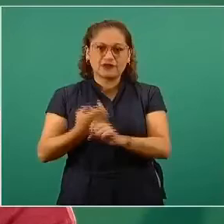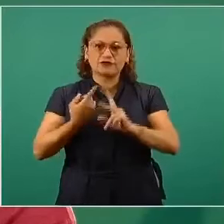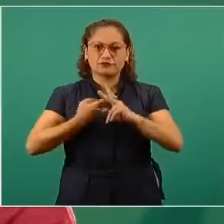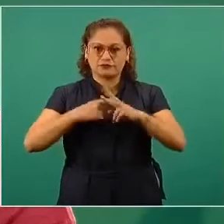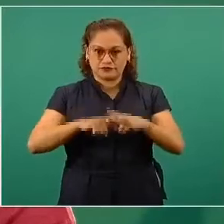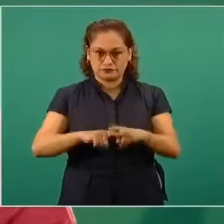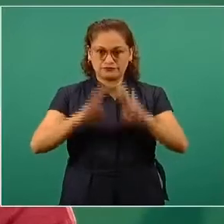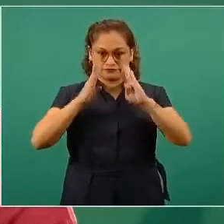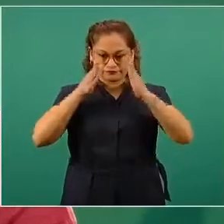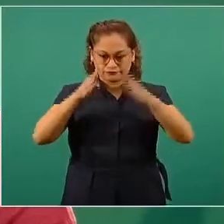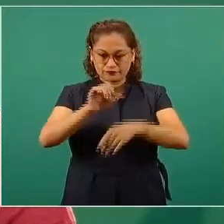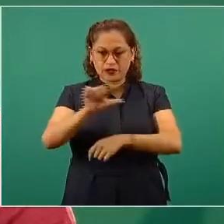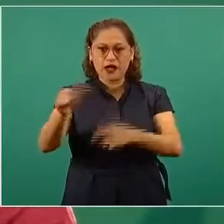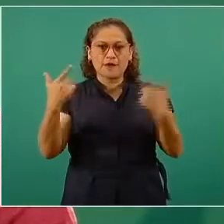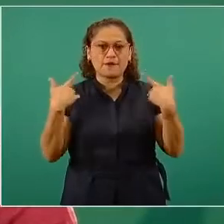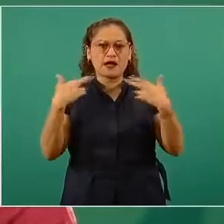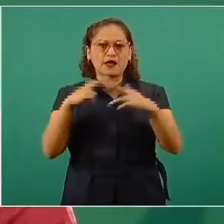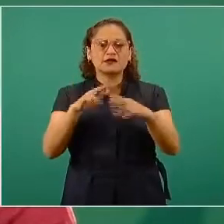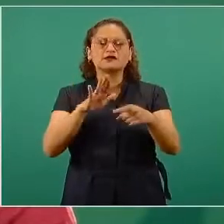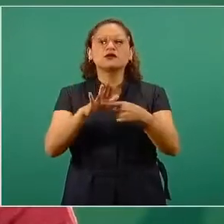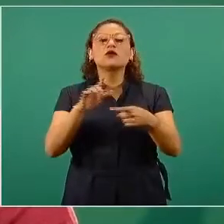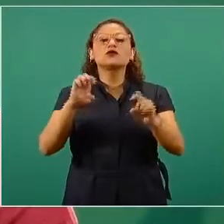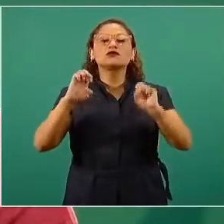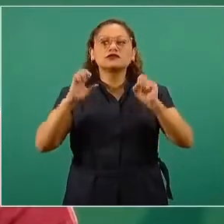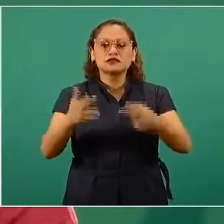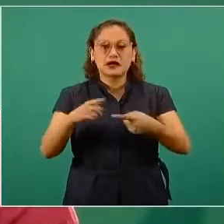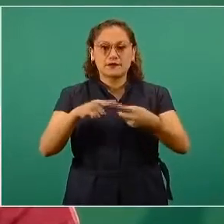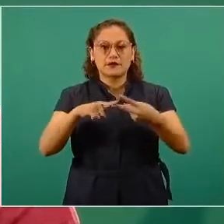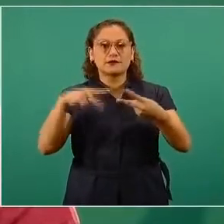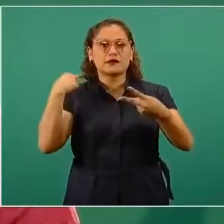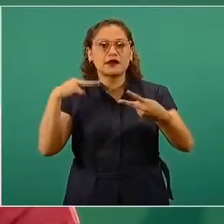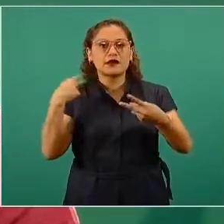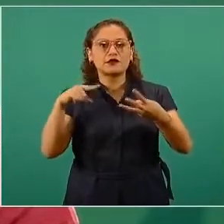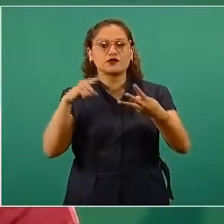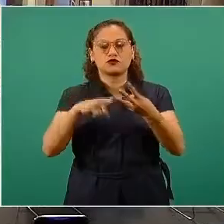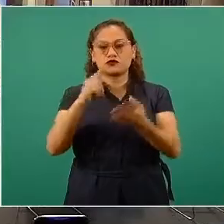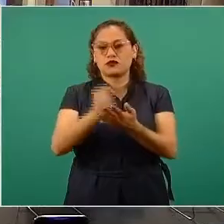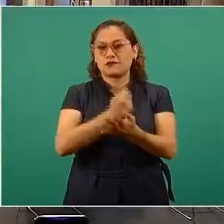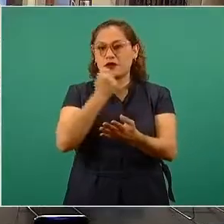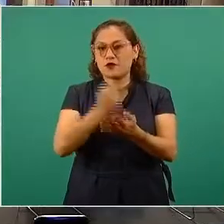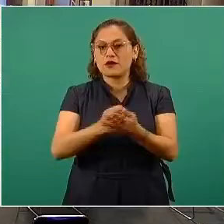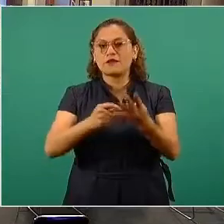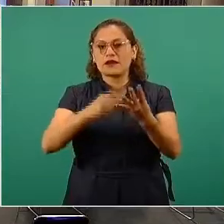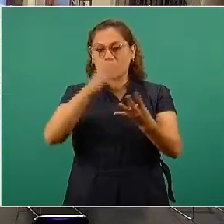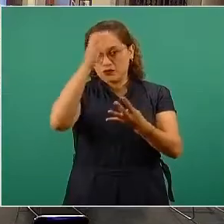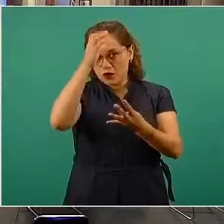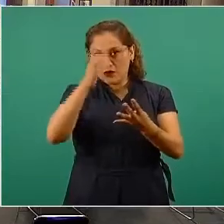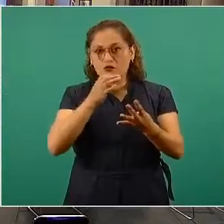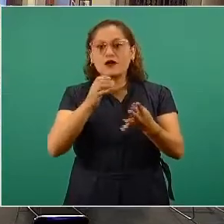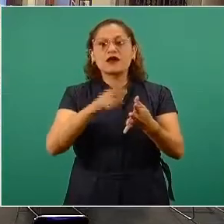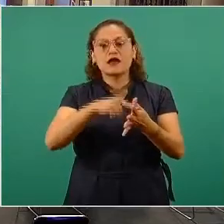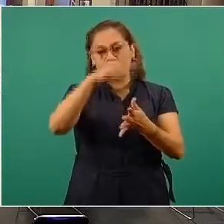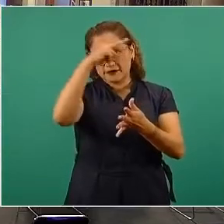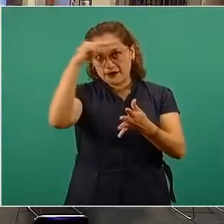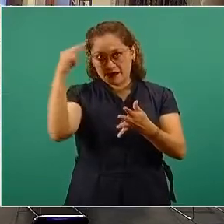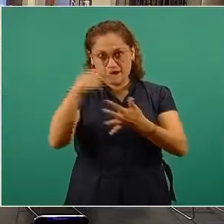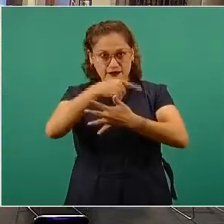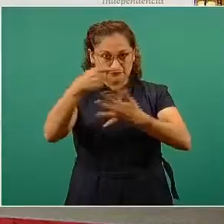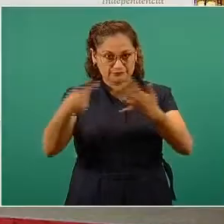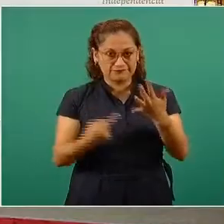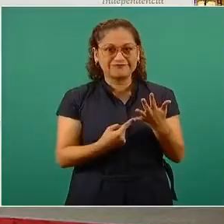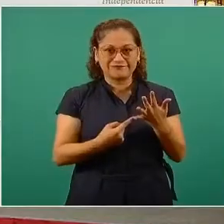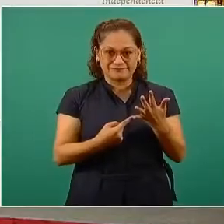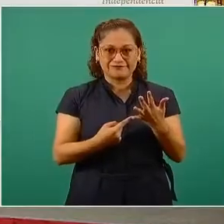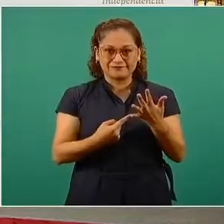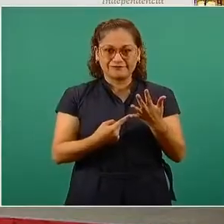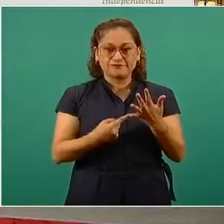federativas: Chiapas, Veracruz, Tamaulipas, Coahuila y Nayarit. Inmediatamente, sin dilación, se